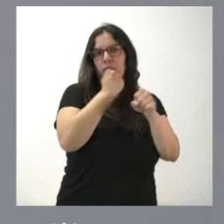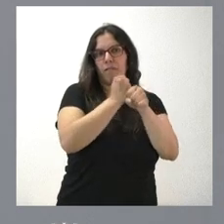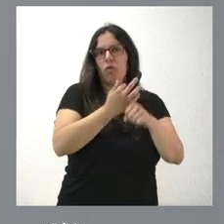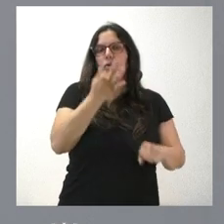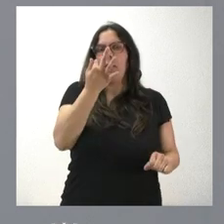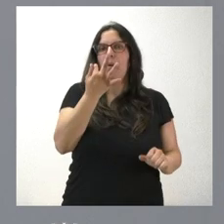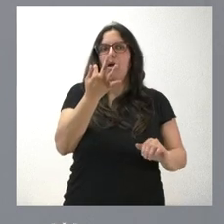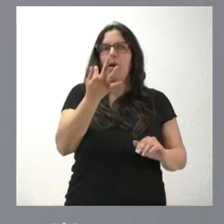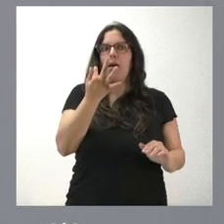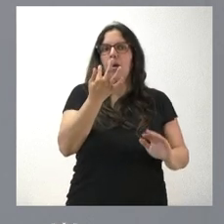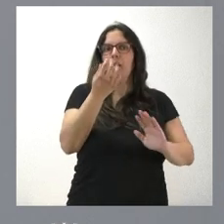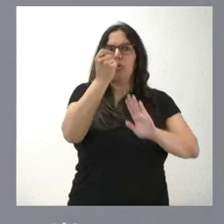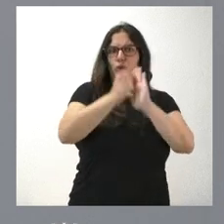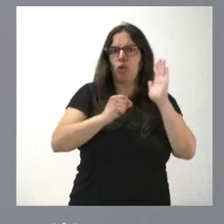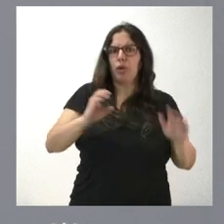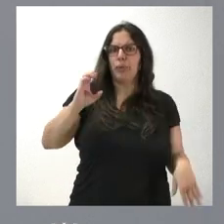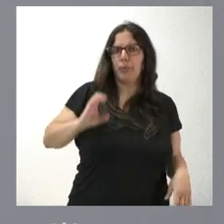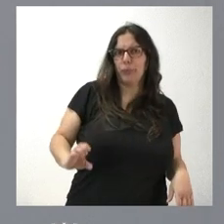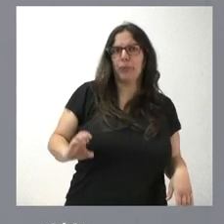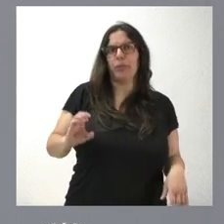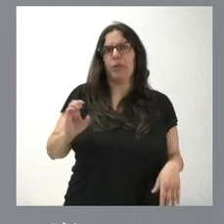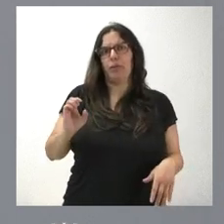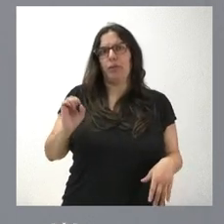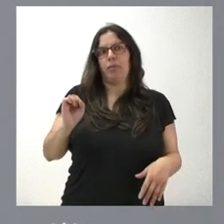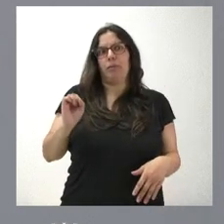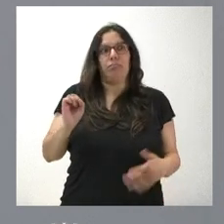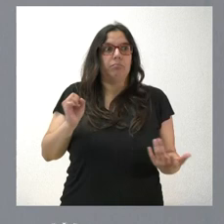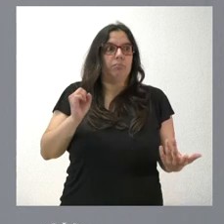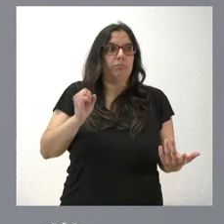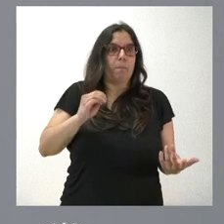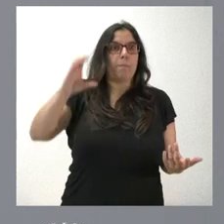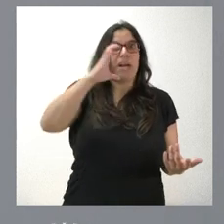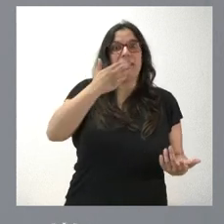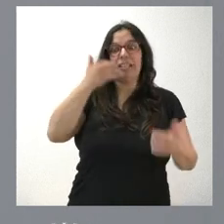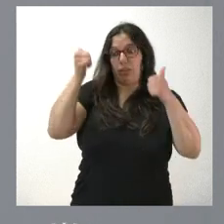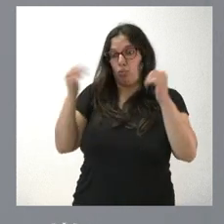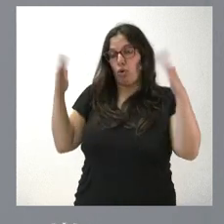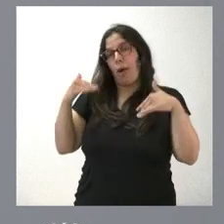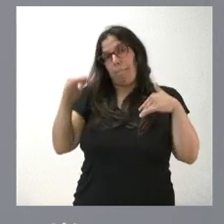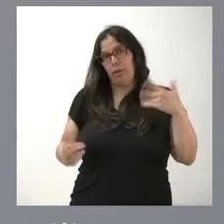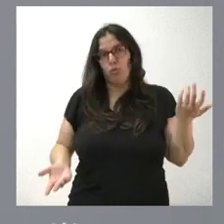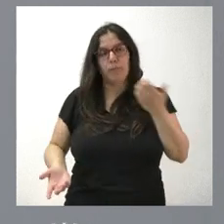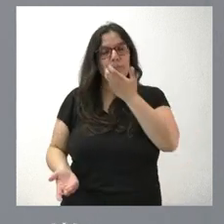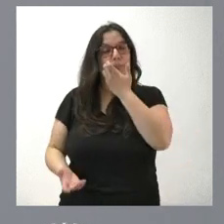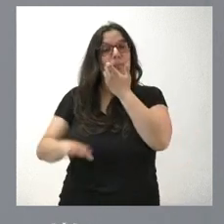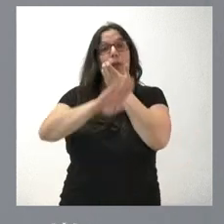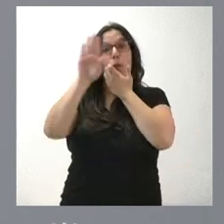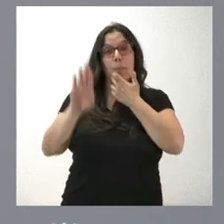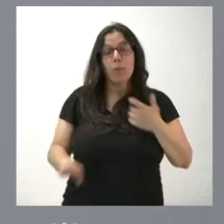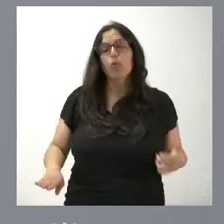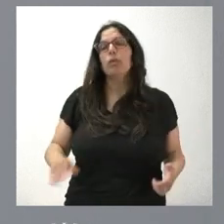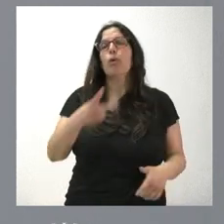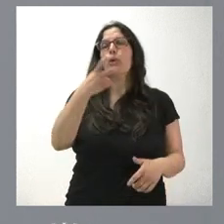condiciones de retribución mucho mayor que el que tendrían si no tuvieran esta formación, esta cualificación. Y, finalmente, algo más